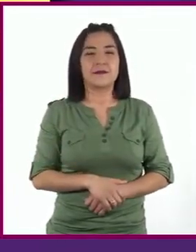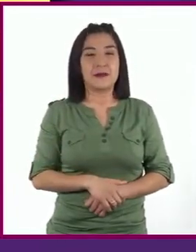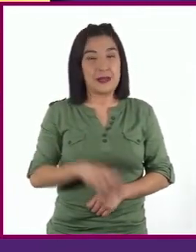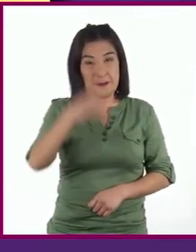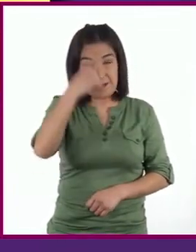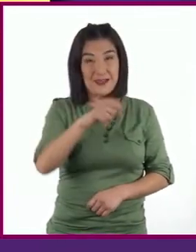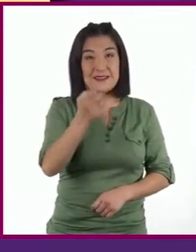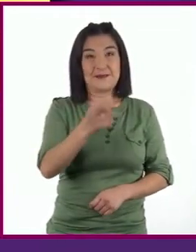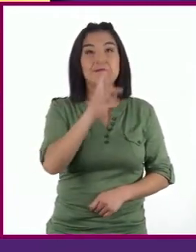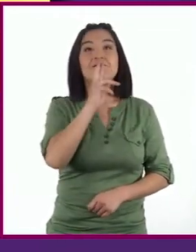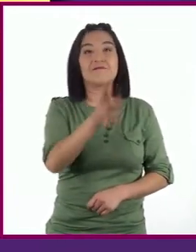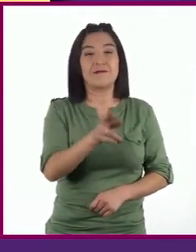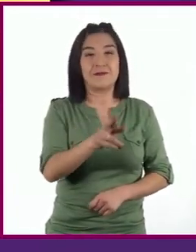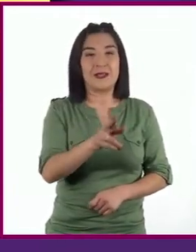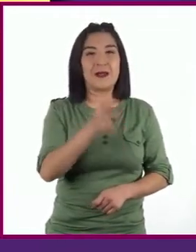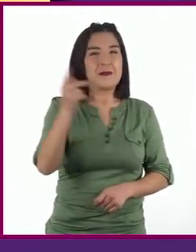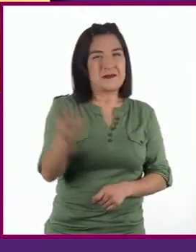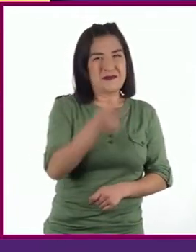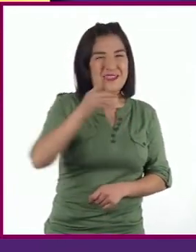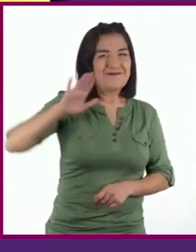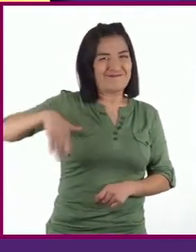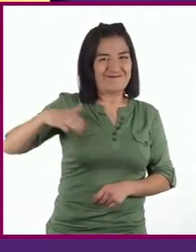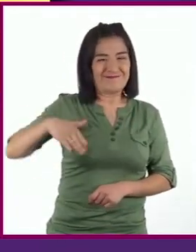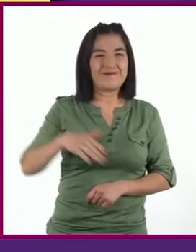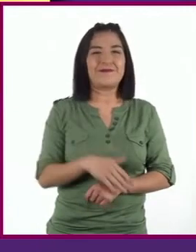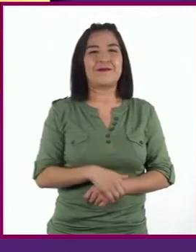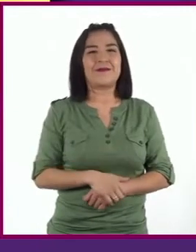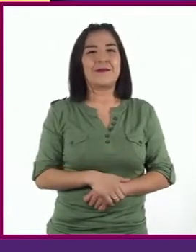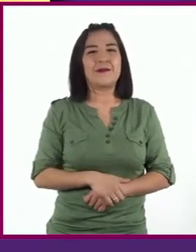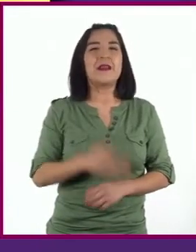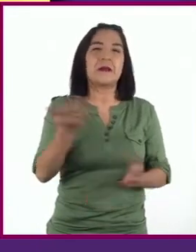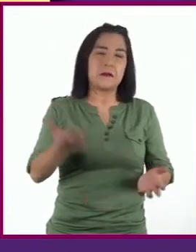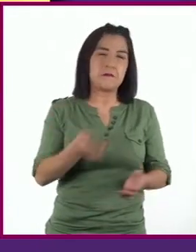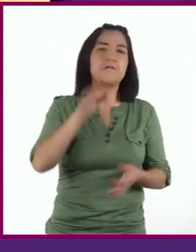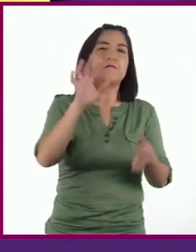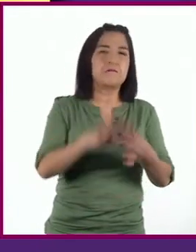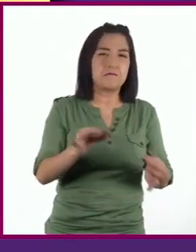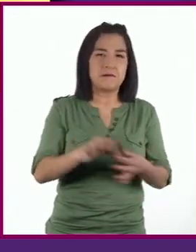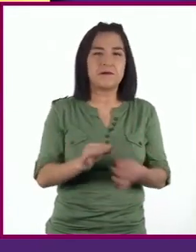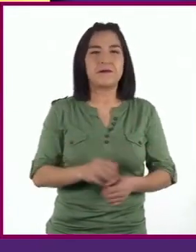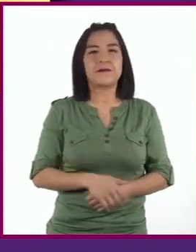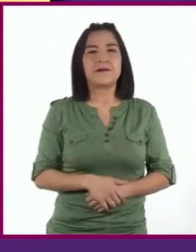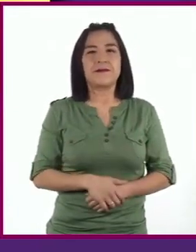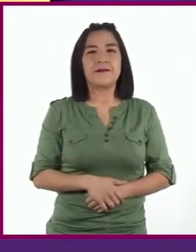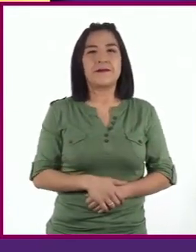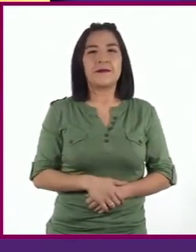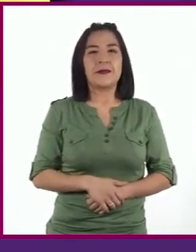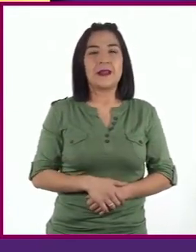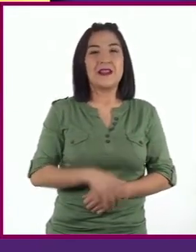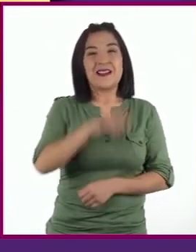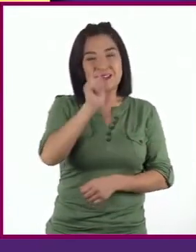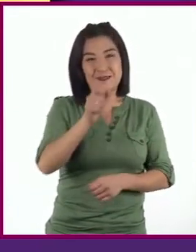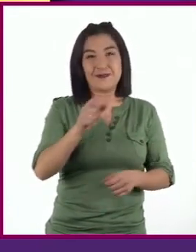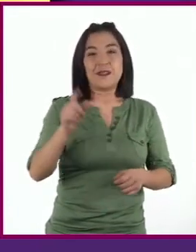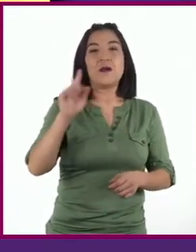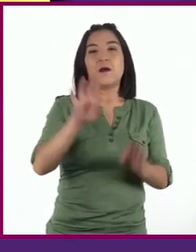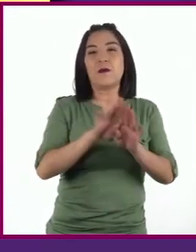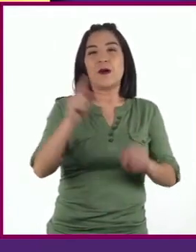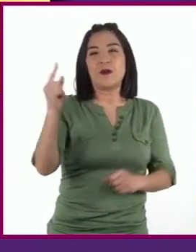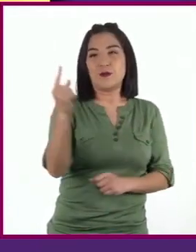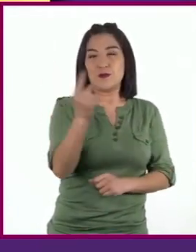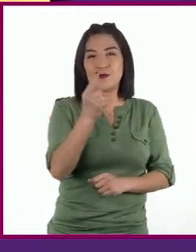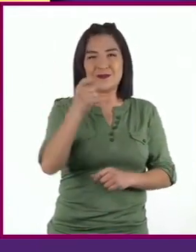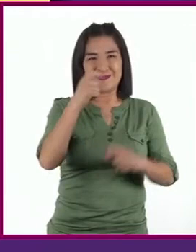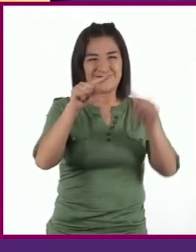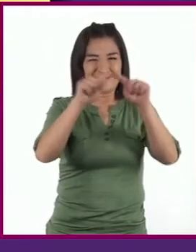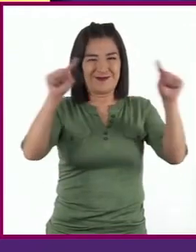dar respuesta a las preguntas anteriores, diríamos que si tendríamos que rotar al